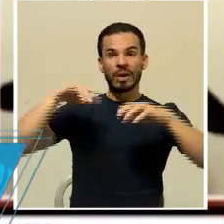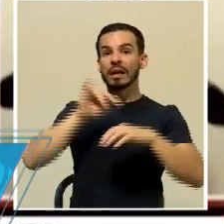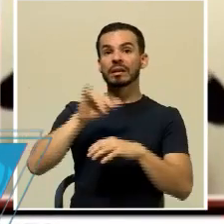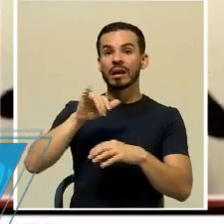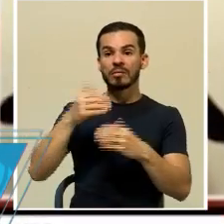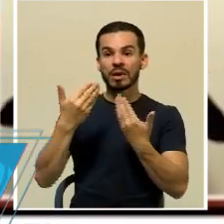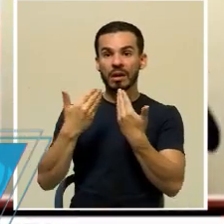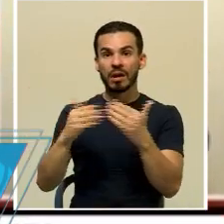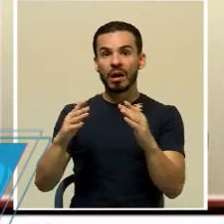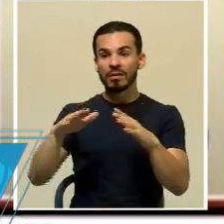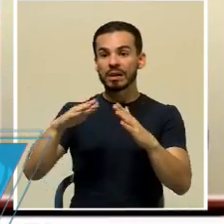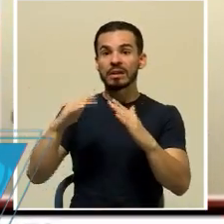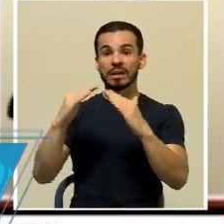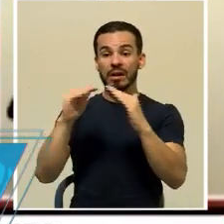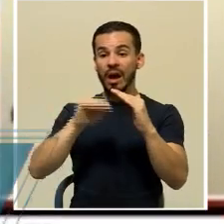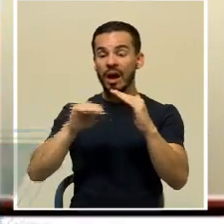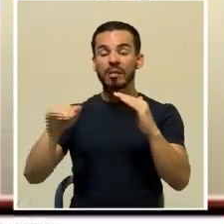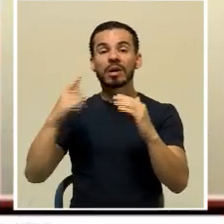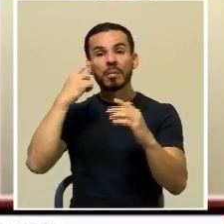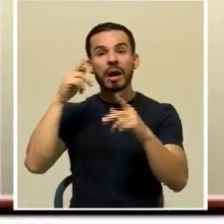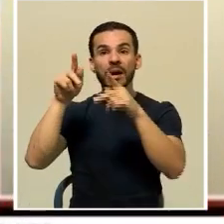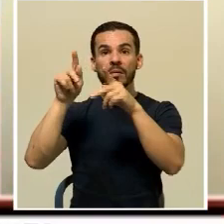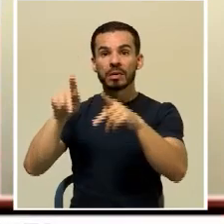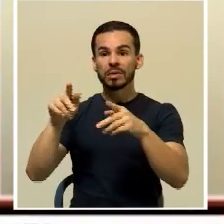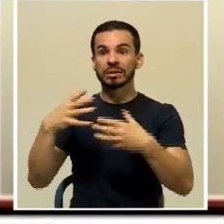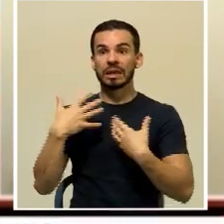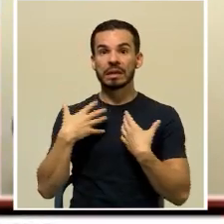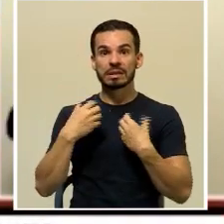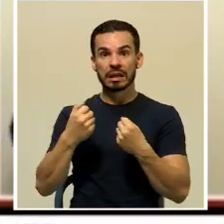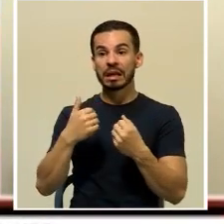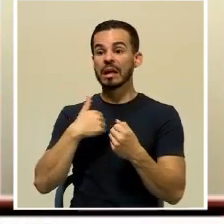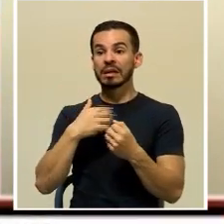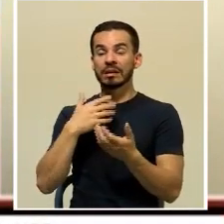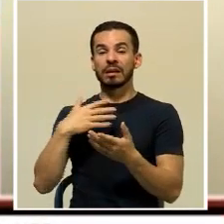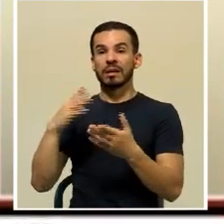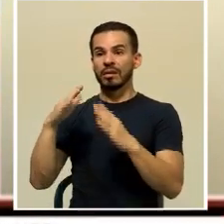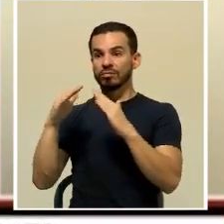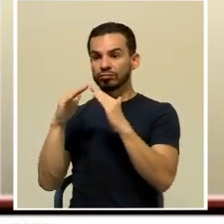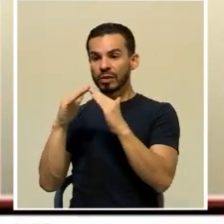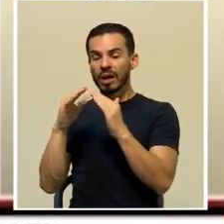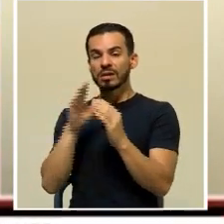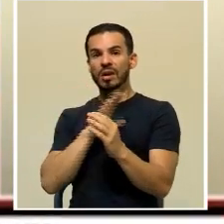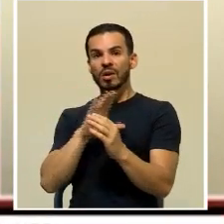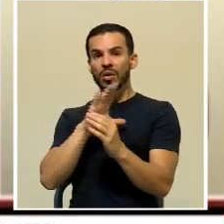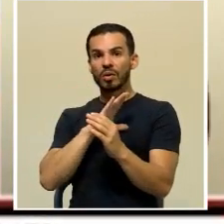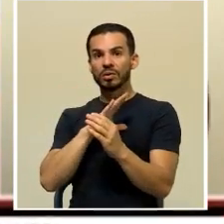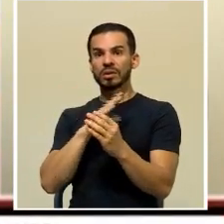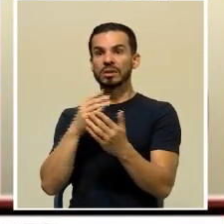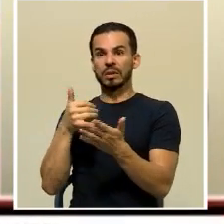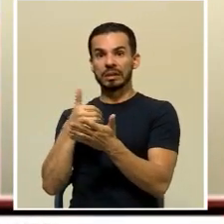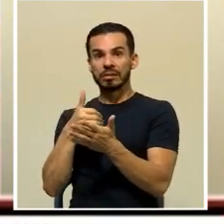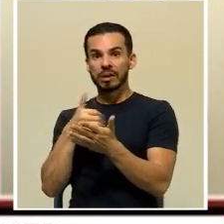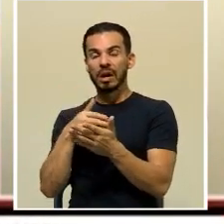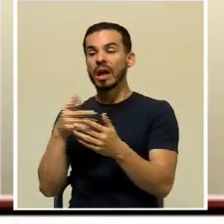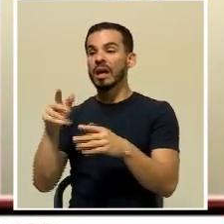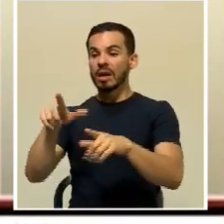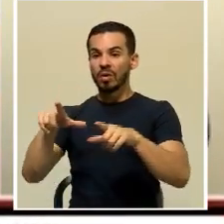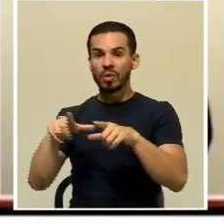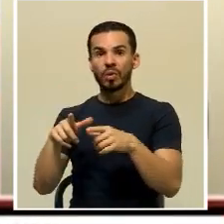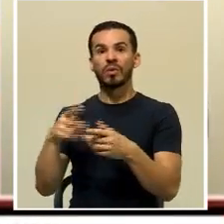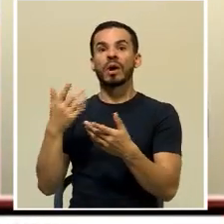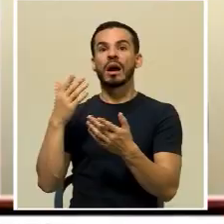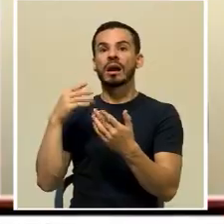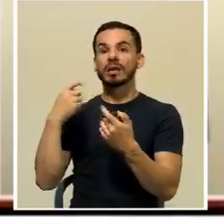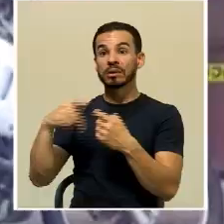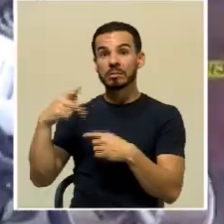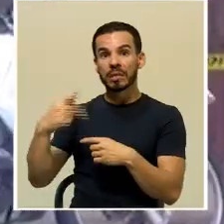también los centros de albergue para personas sanas que habitan en condiciones de vulnerabilidad en zonas propensas